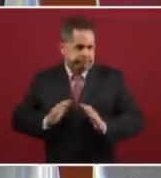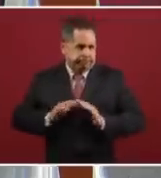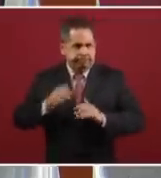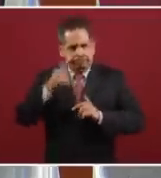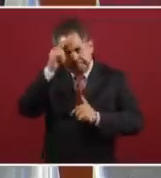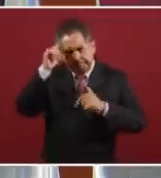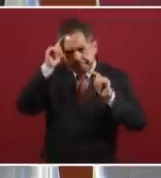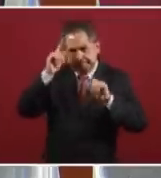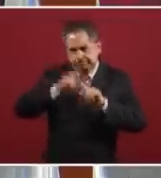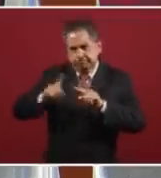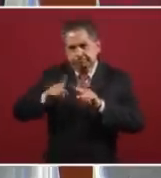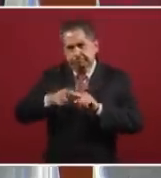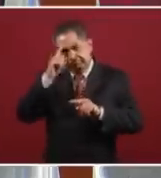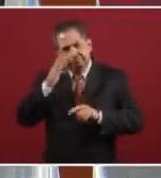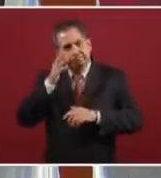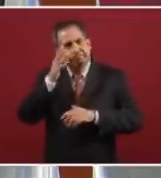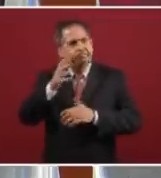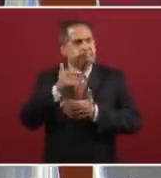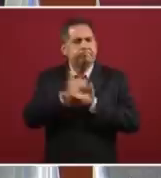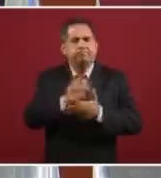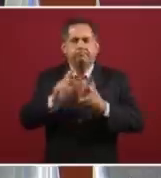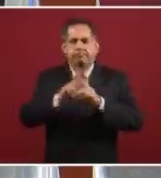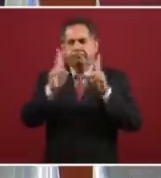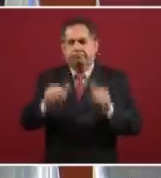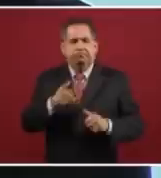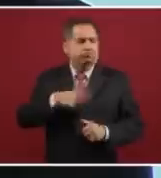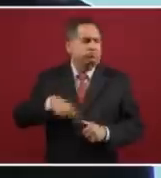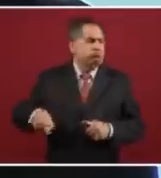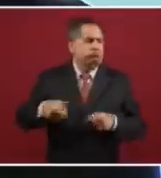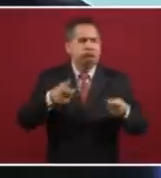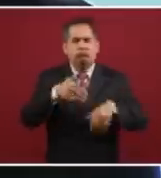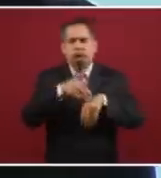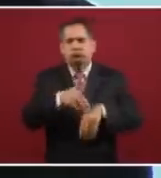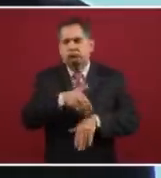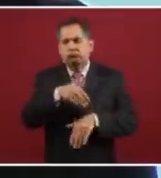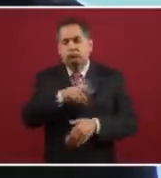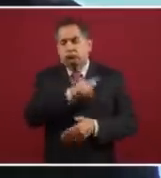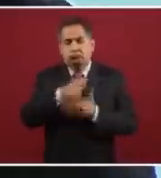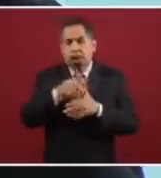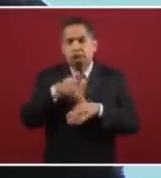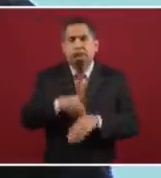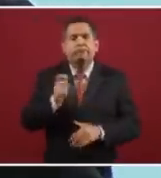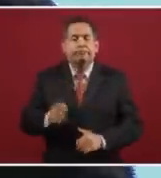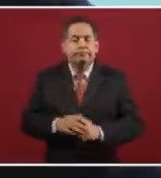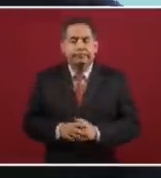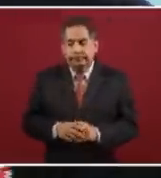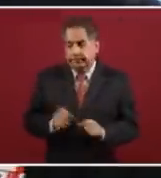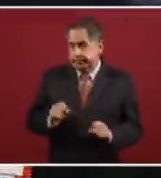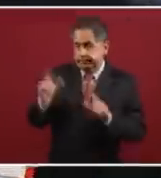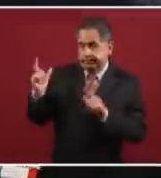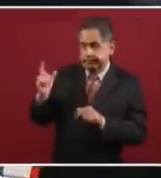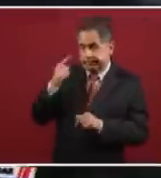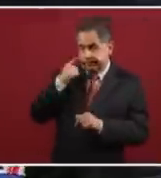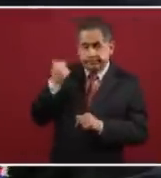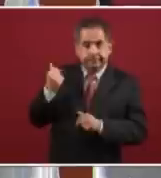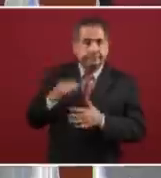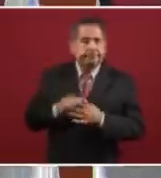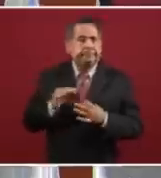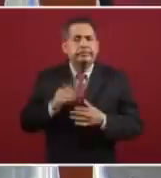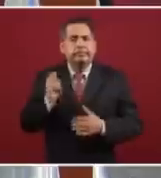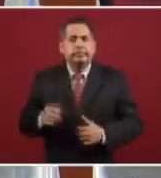la construcción de la paz y el mantenimiento del Estado de Derecho, en la lámina siguiente lo que vamos a ver